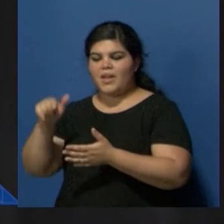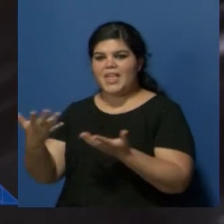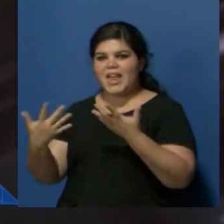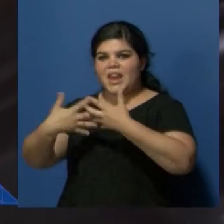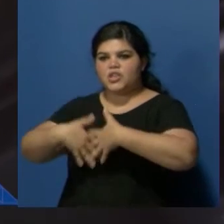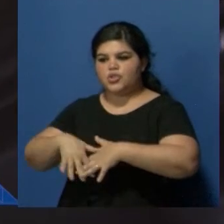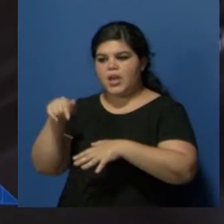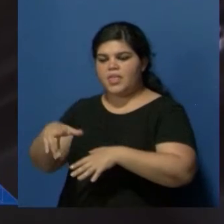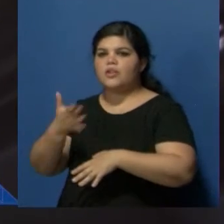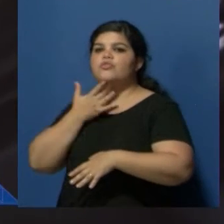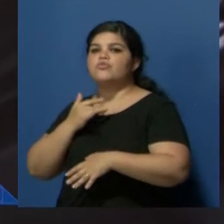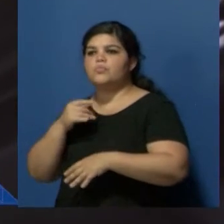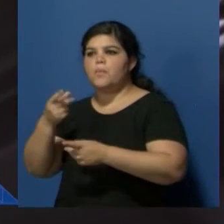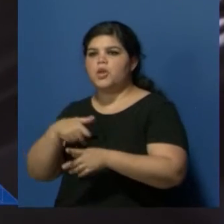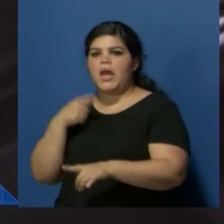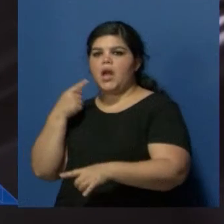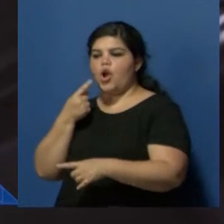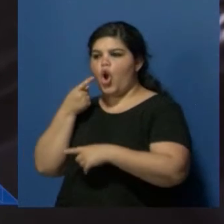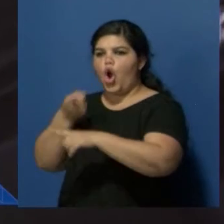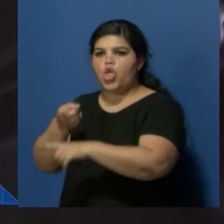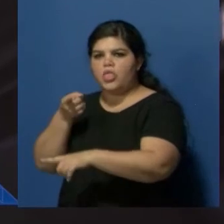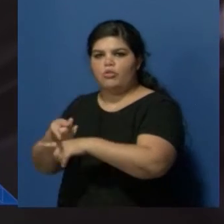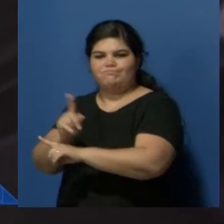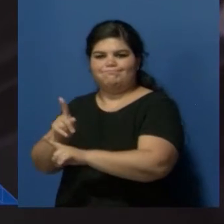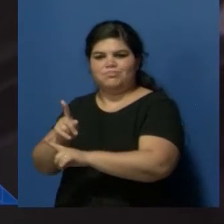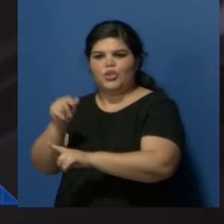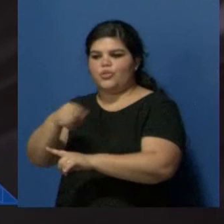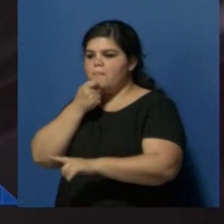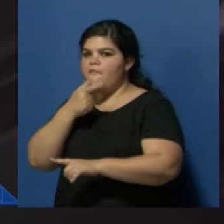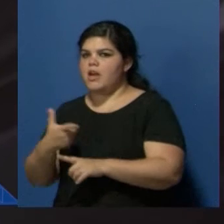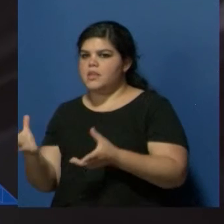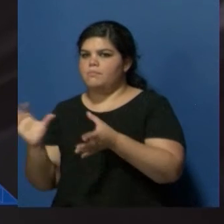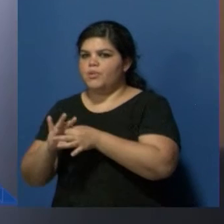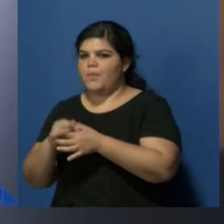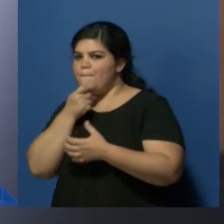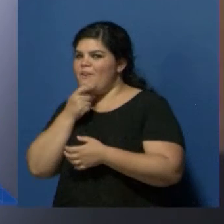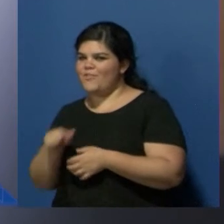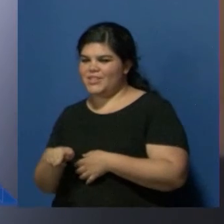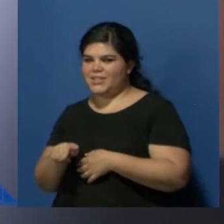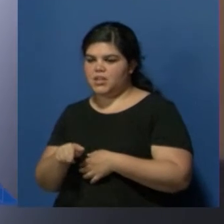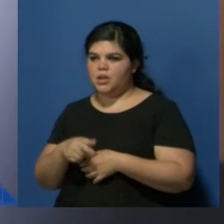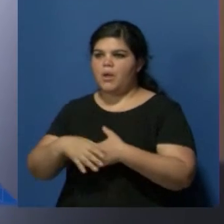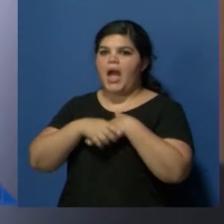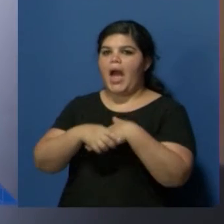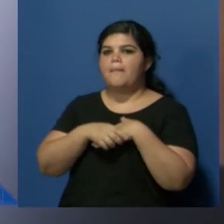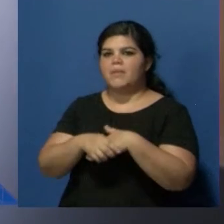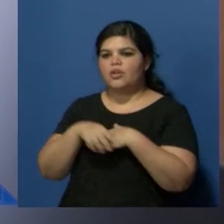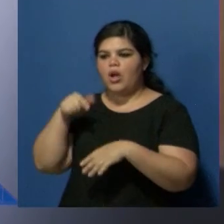este consumo. Claro. ¿Por qué? Porque no lo cuestionan. Claro. Exacto. Entonces la posición quizás de una persona, de un amigo, de alguien que quiere ayudar, no es